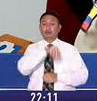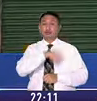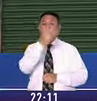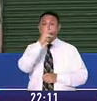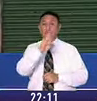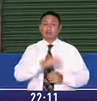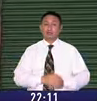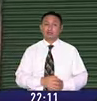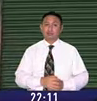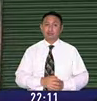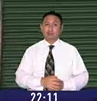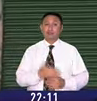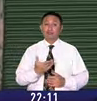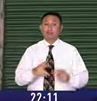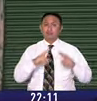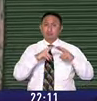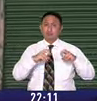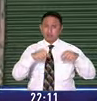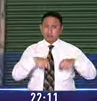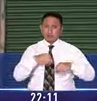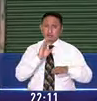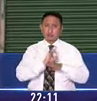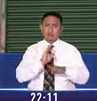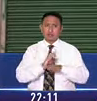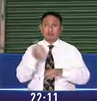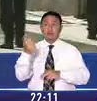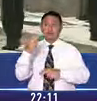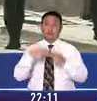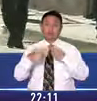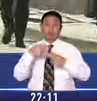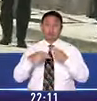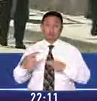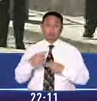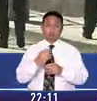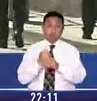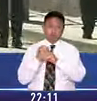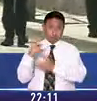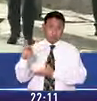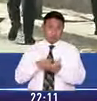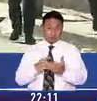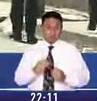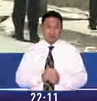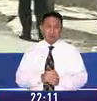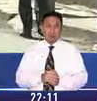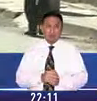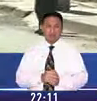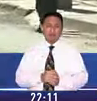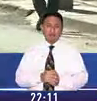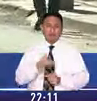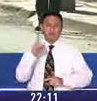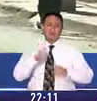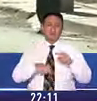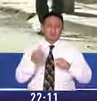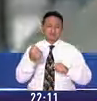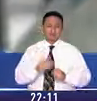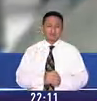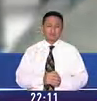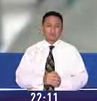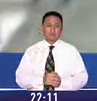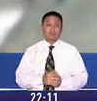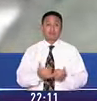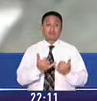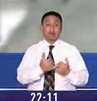2016. De las investigaciones y testimonios de los locales que intentaron vacunar, no habrían logrado el objetivo. Judicialmente